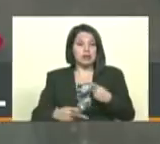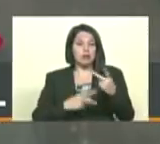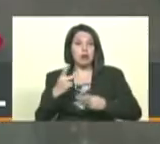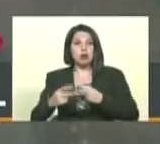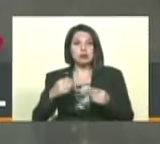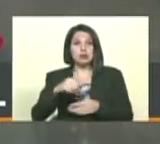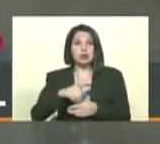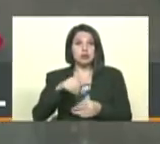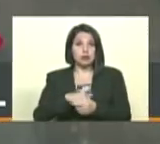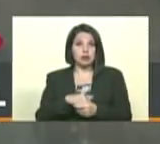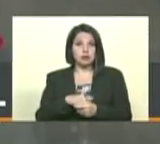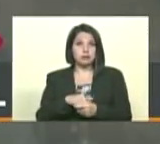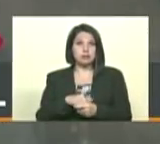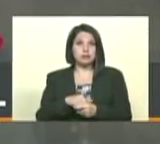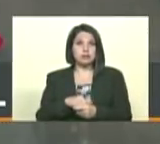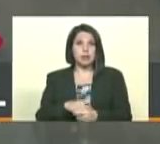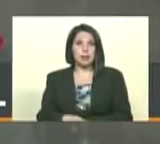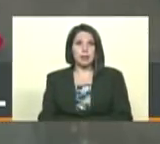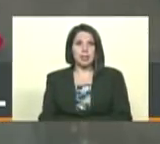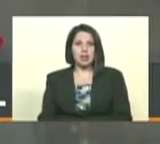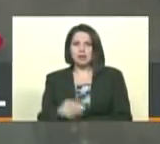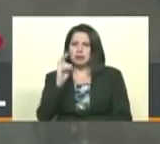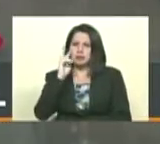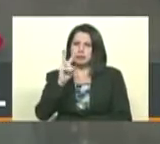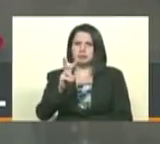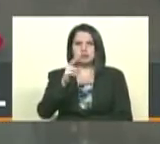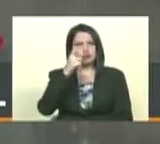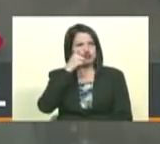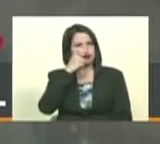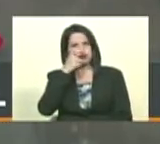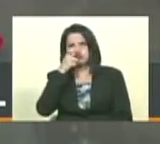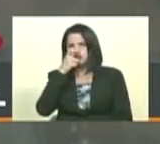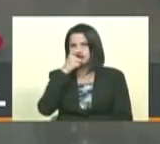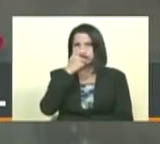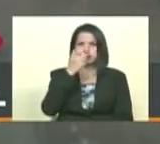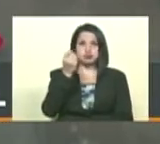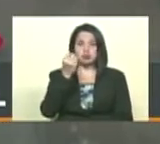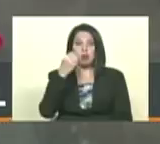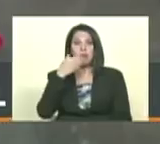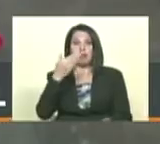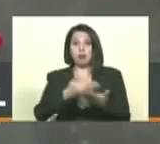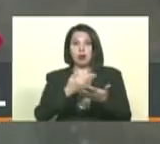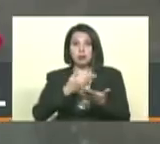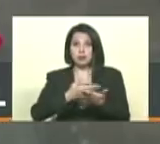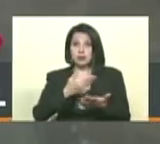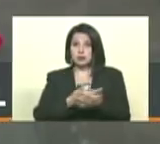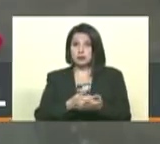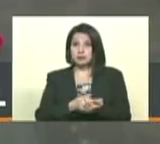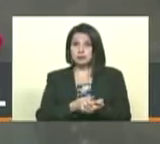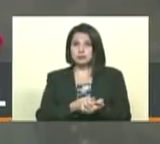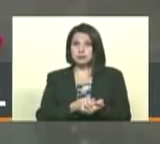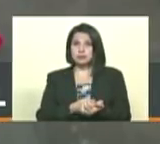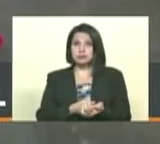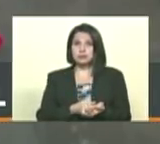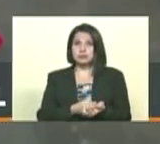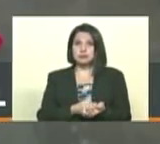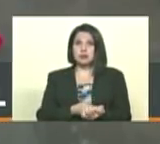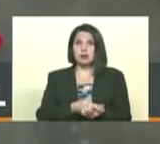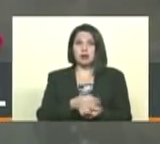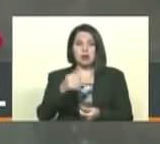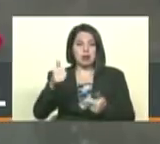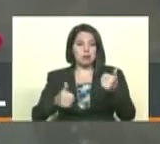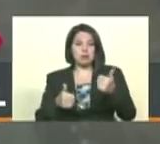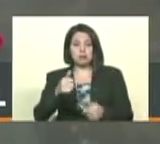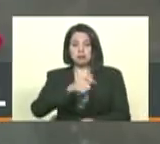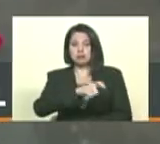electorales. Hemos observado cómo estos planteamientos para estas elecciones